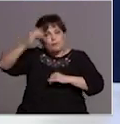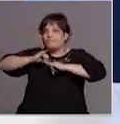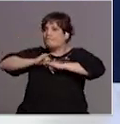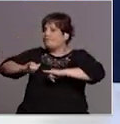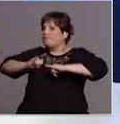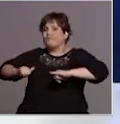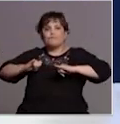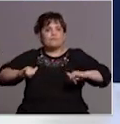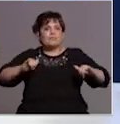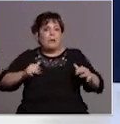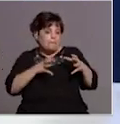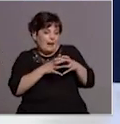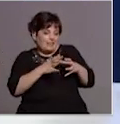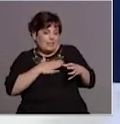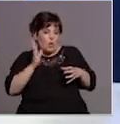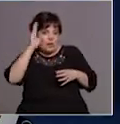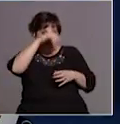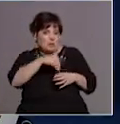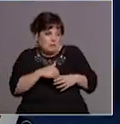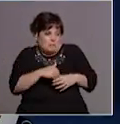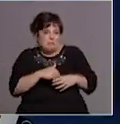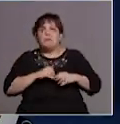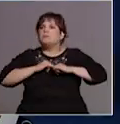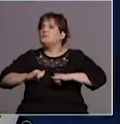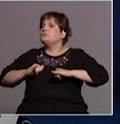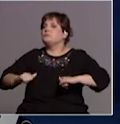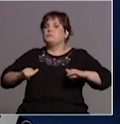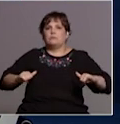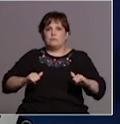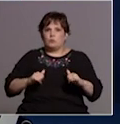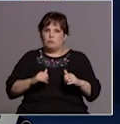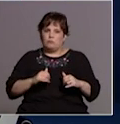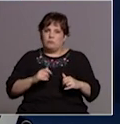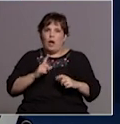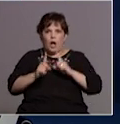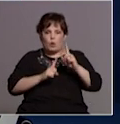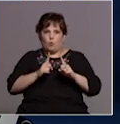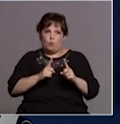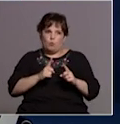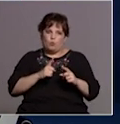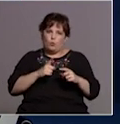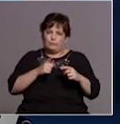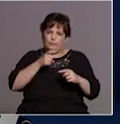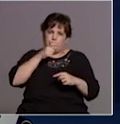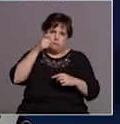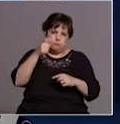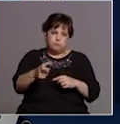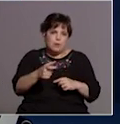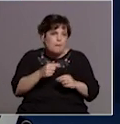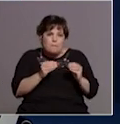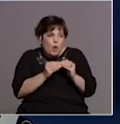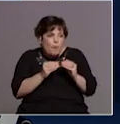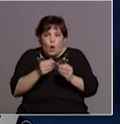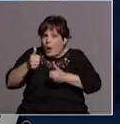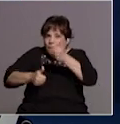a espaldas del partido republicano no enfrentándose en forma personal con algunos términos muy agraviantes con sus propios